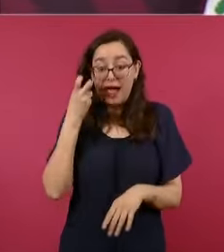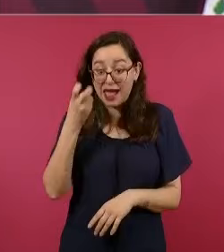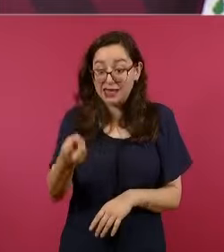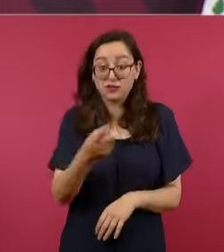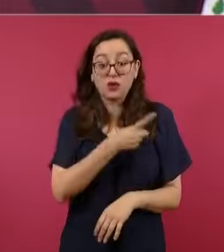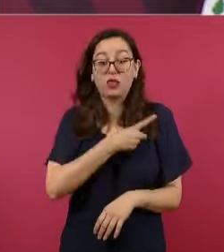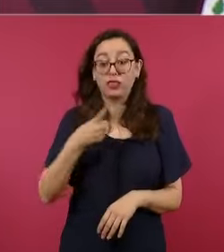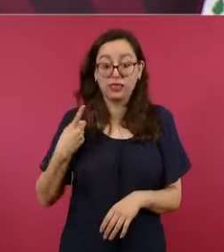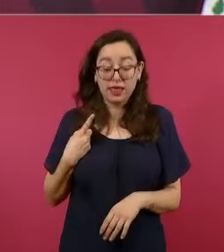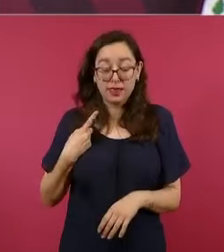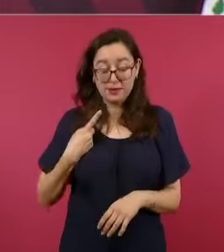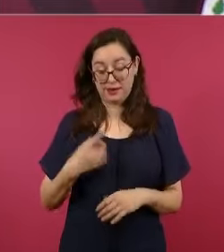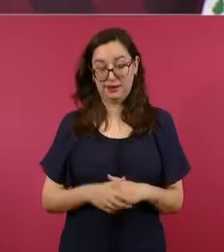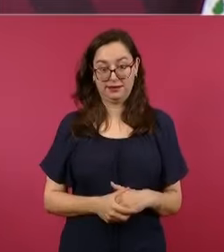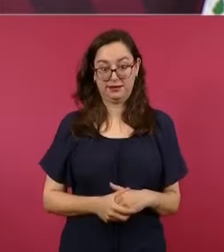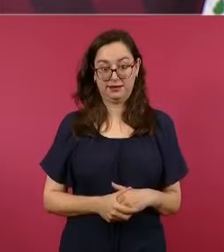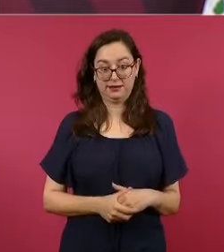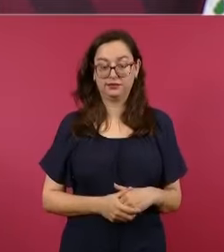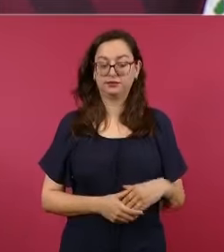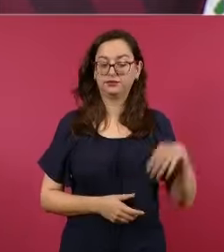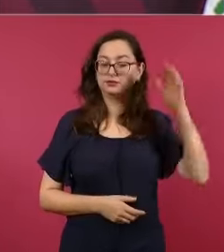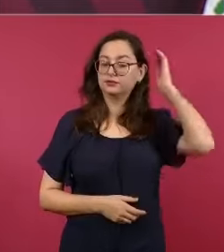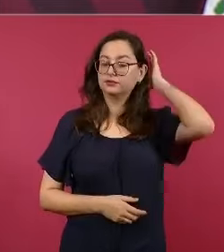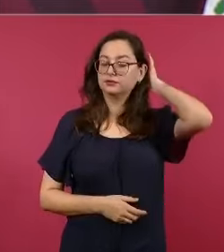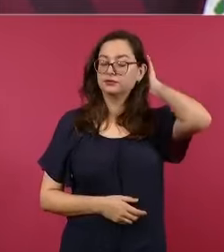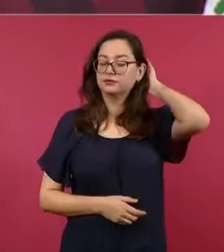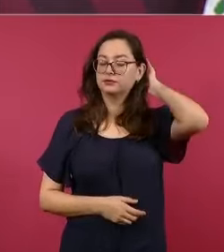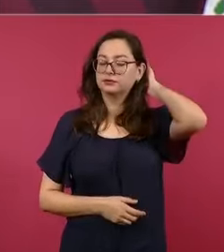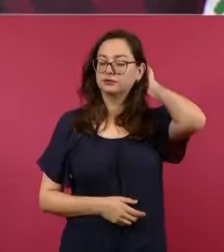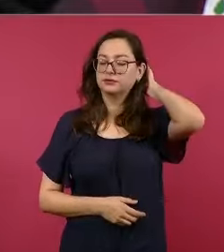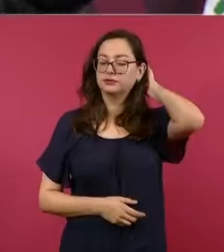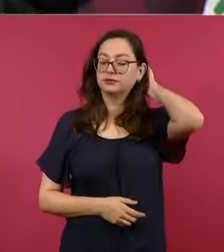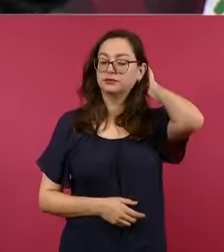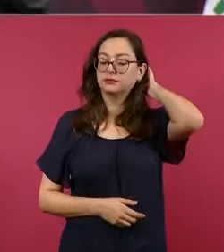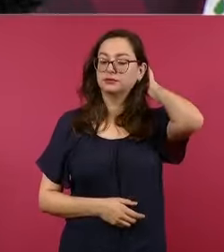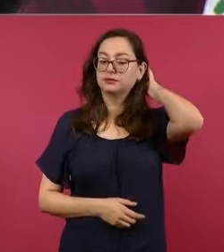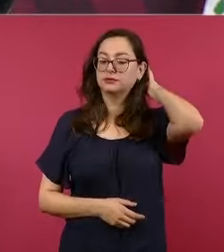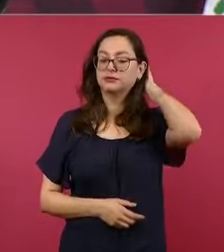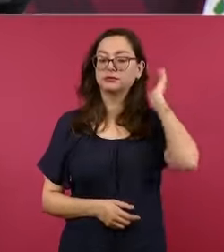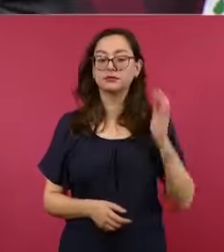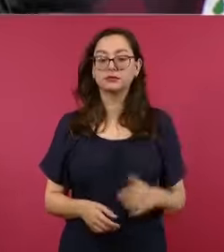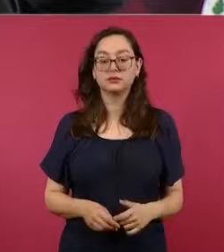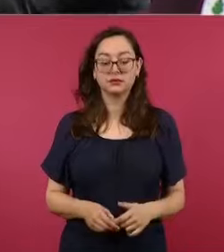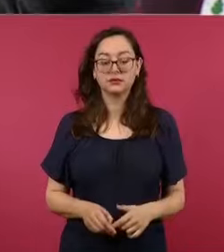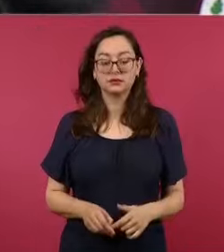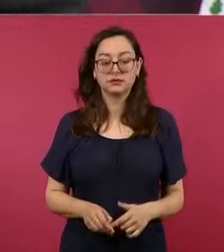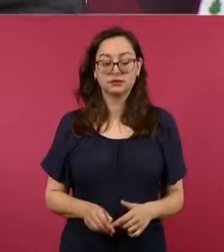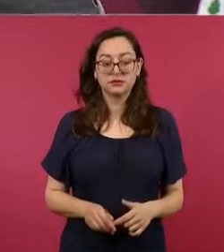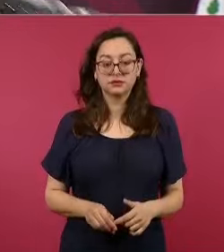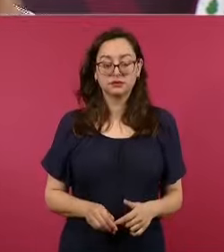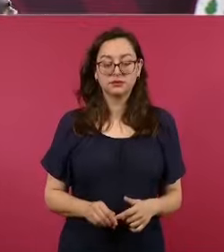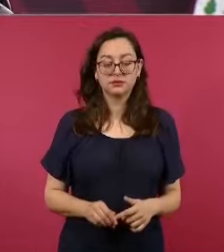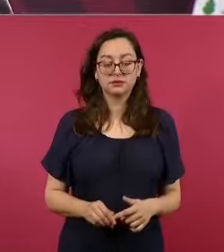al extremo por eso